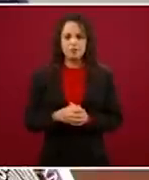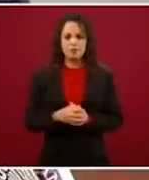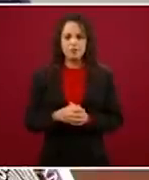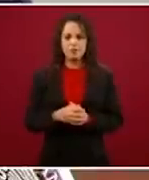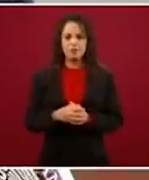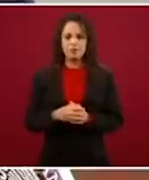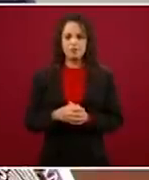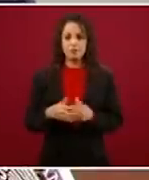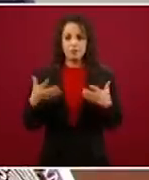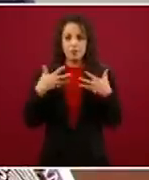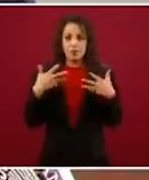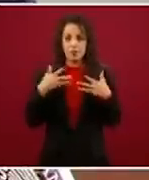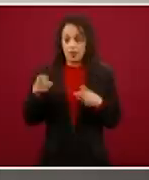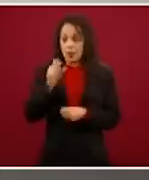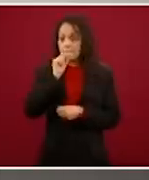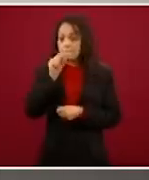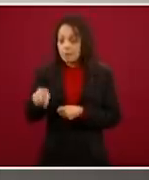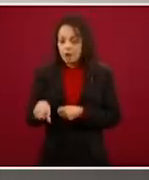hay no sé cuántas empresas.